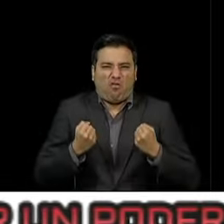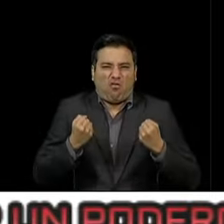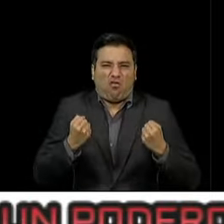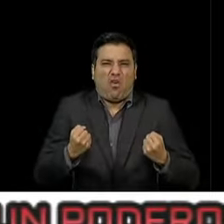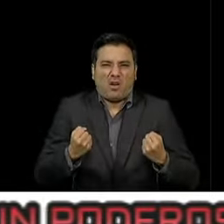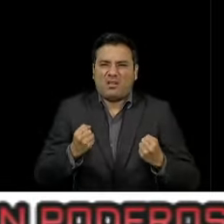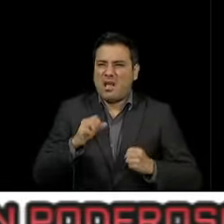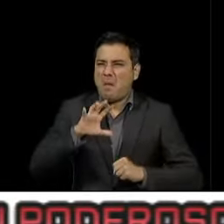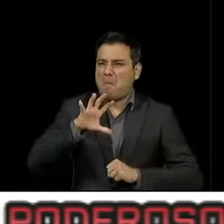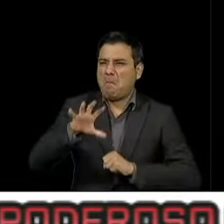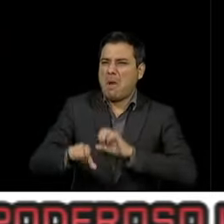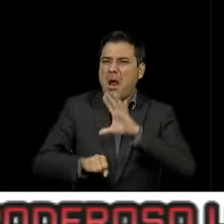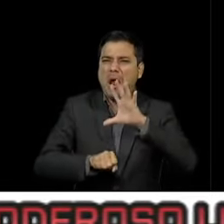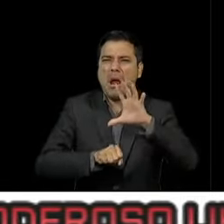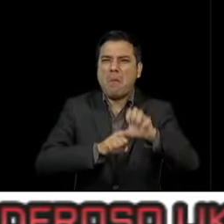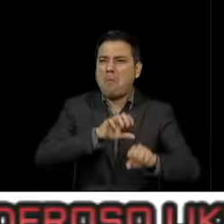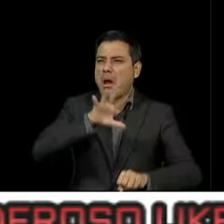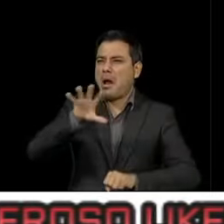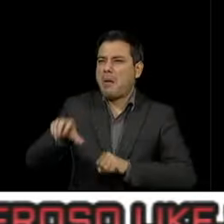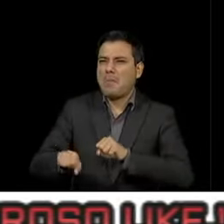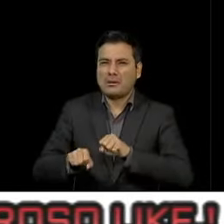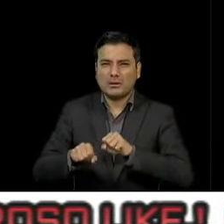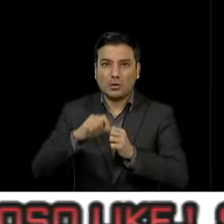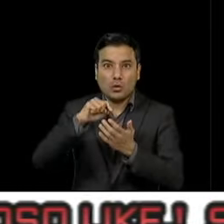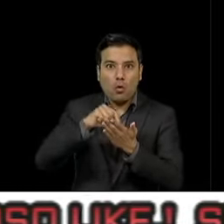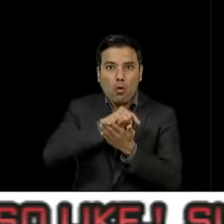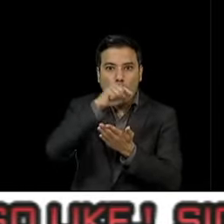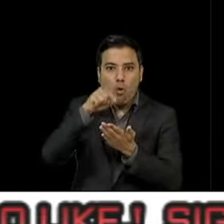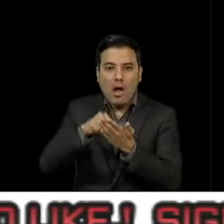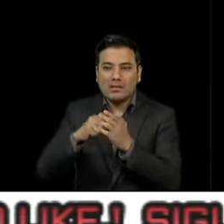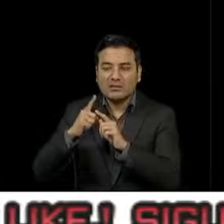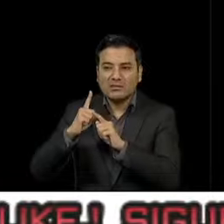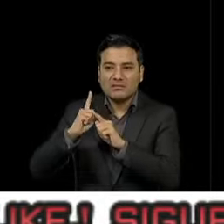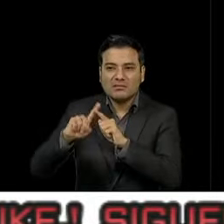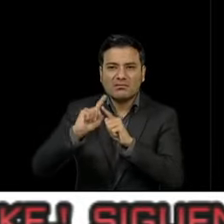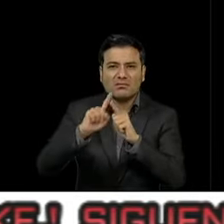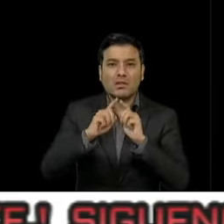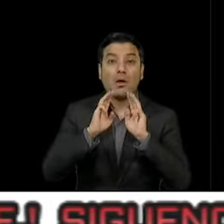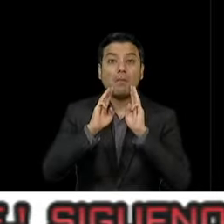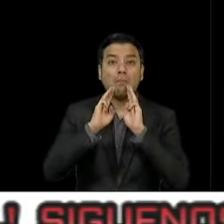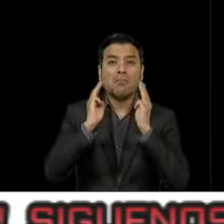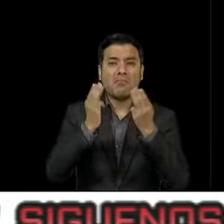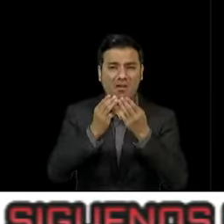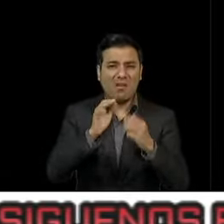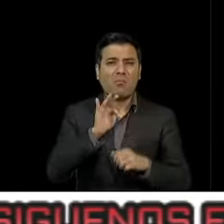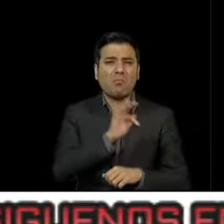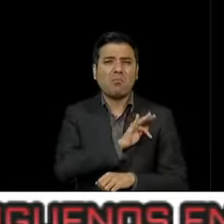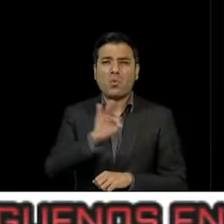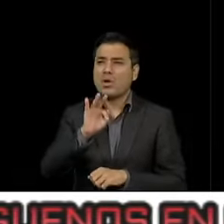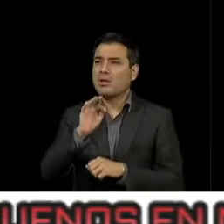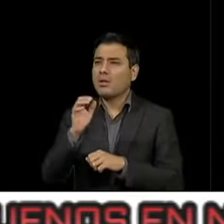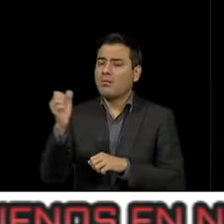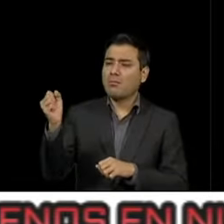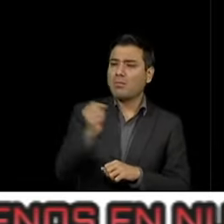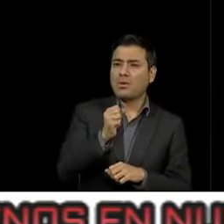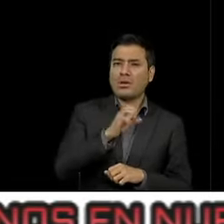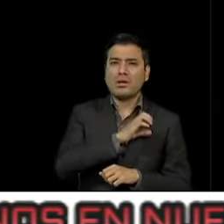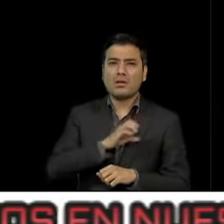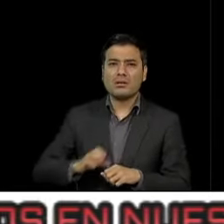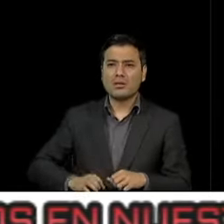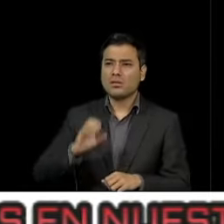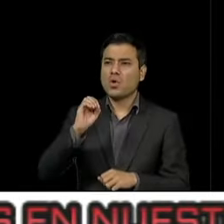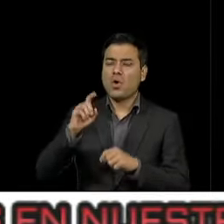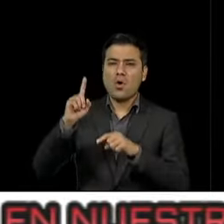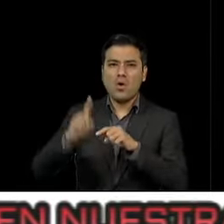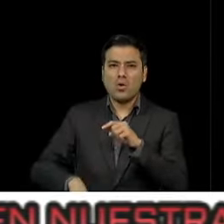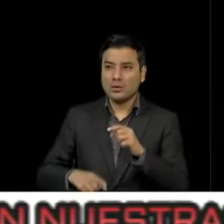anchas grandes territorios en el país y quiere poner y quitar candidatos. Y cuando no ocupa la violencia, y ahí están